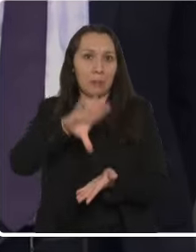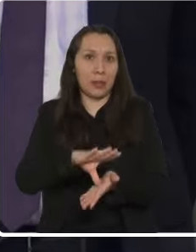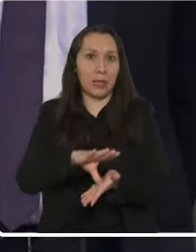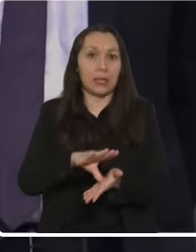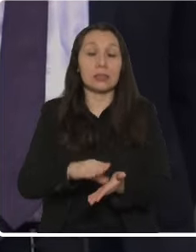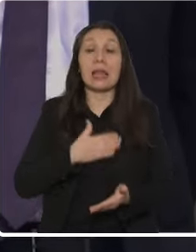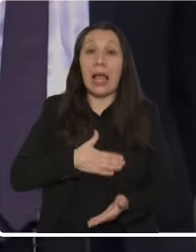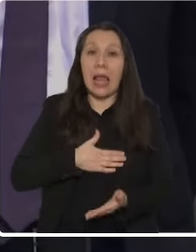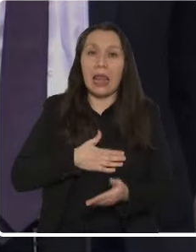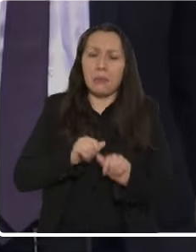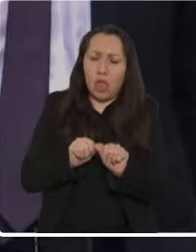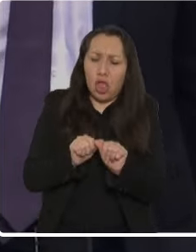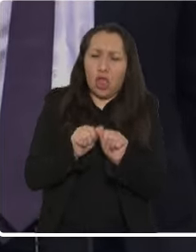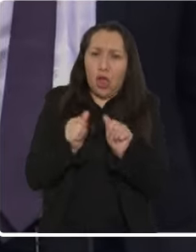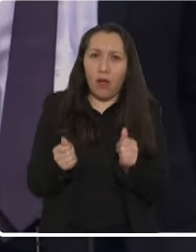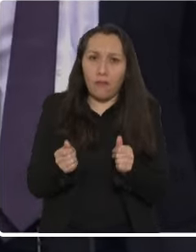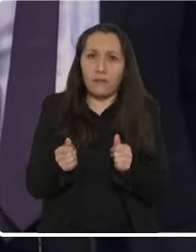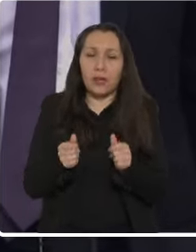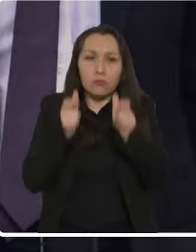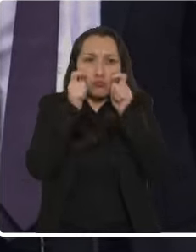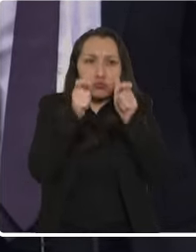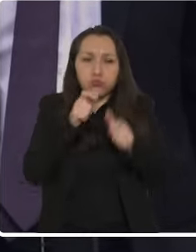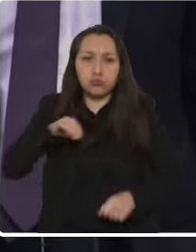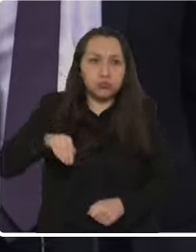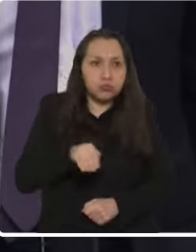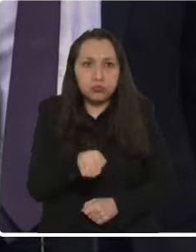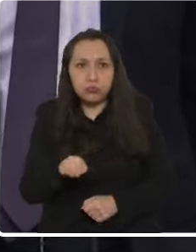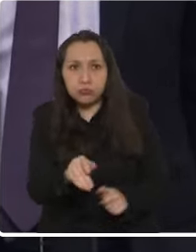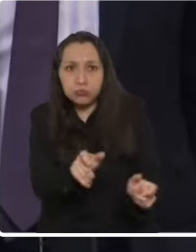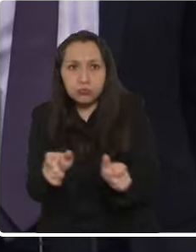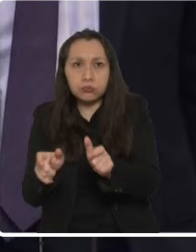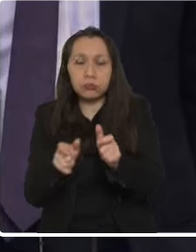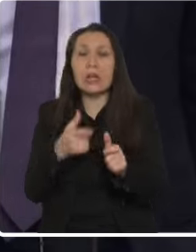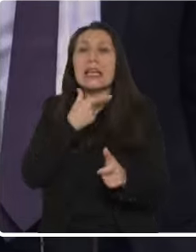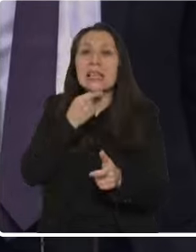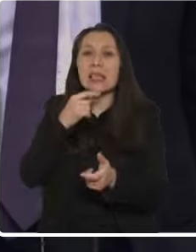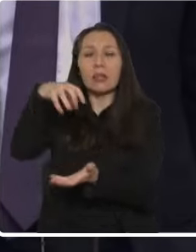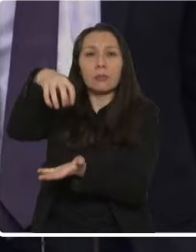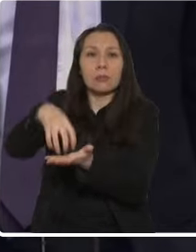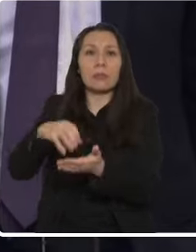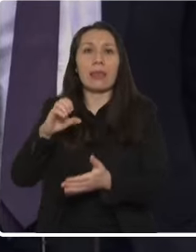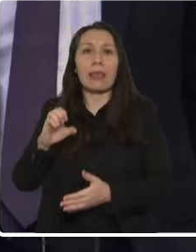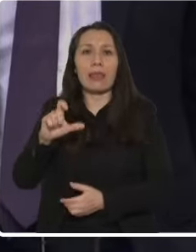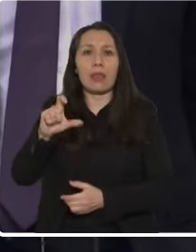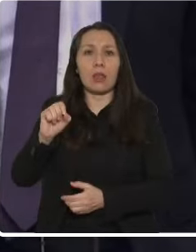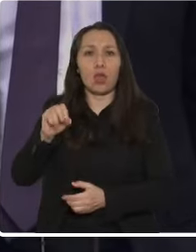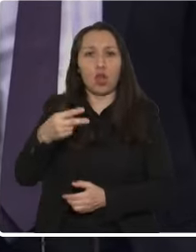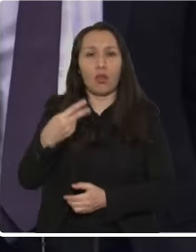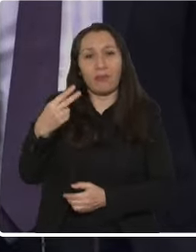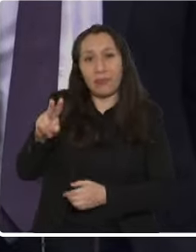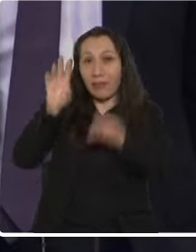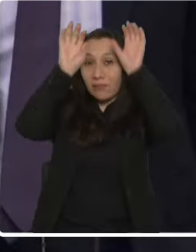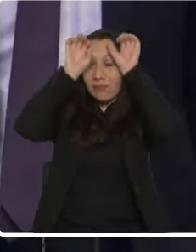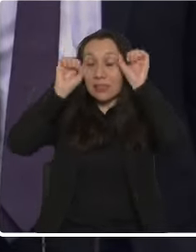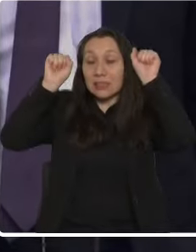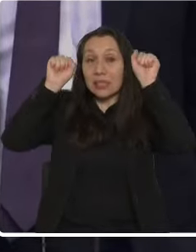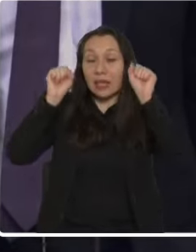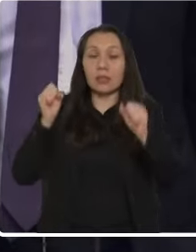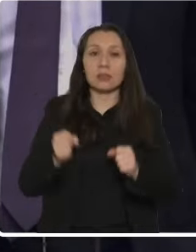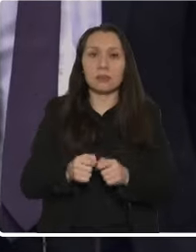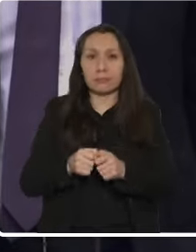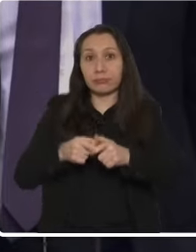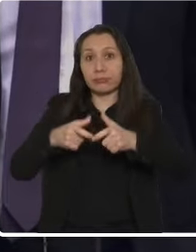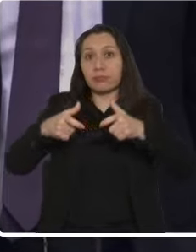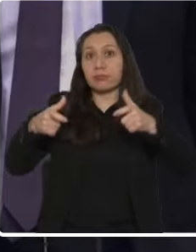Entonces, cuando queremos redoblar aquí los patrullajes o queremos instalar unidades eco de la fiscalía, la magnitud,